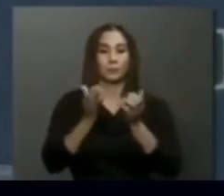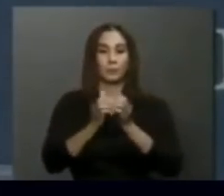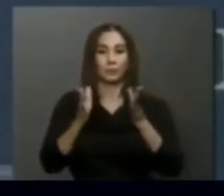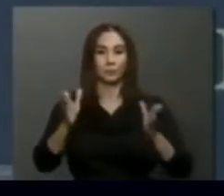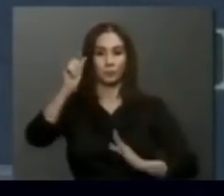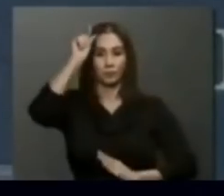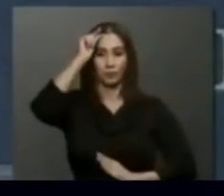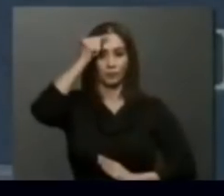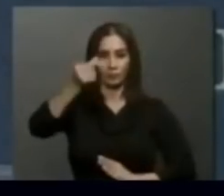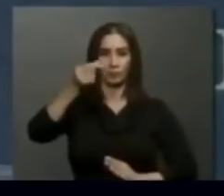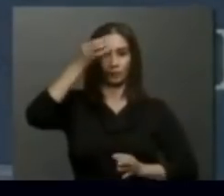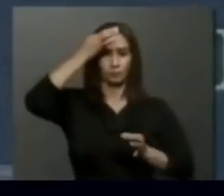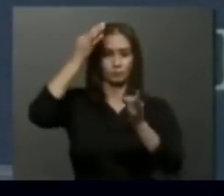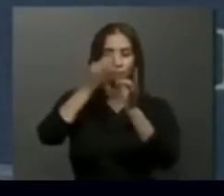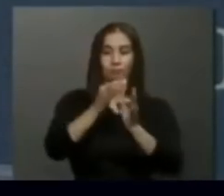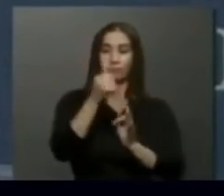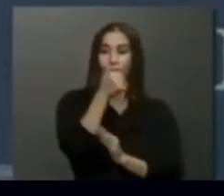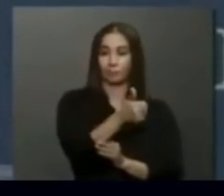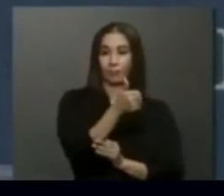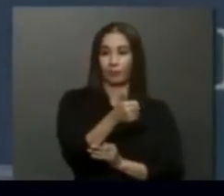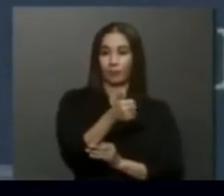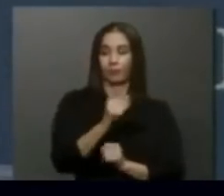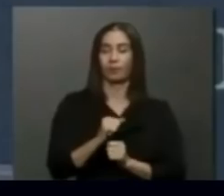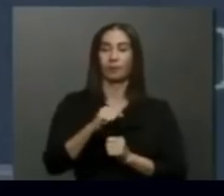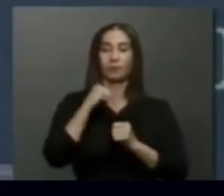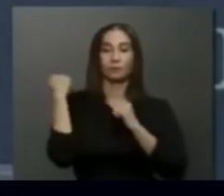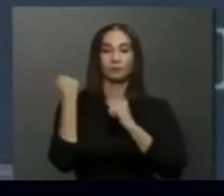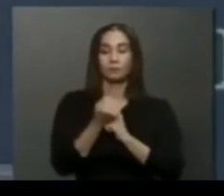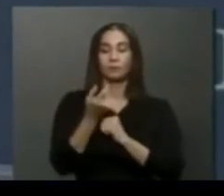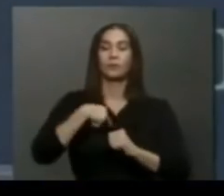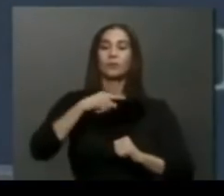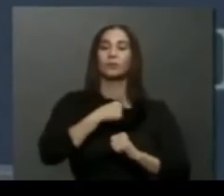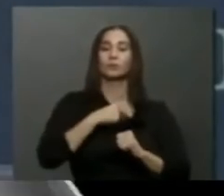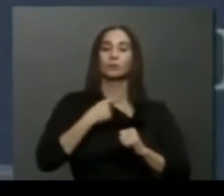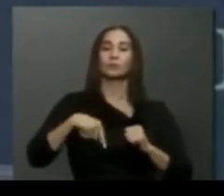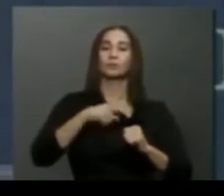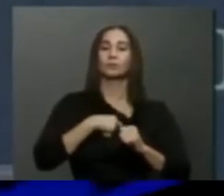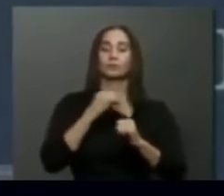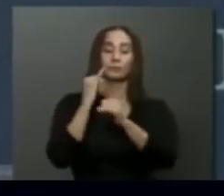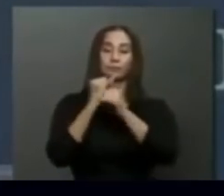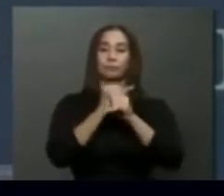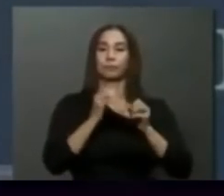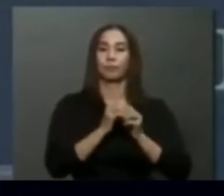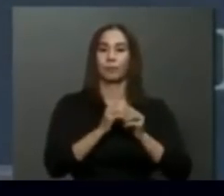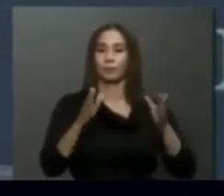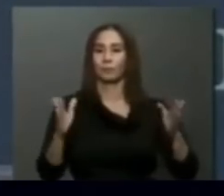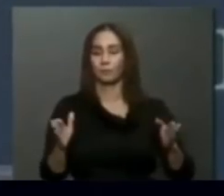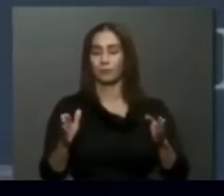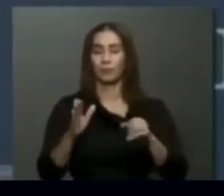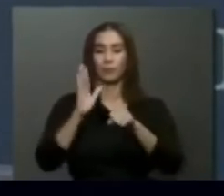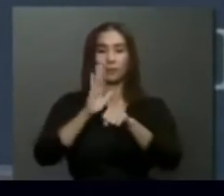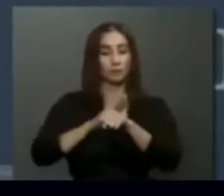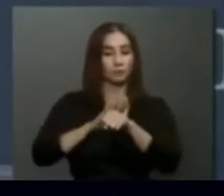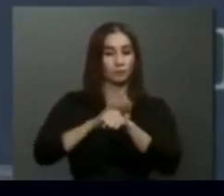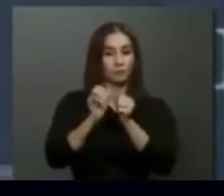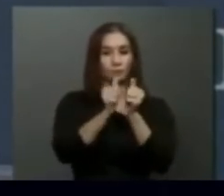del Estado, esa fe en sí mismo y en sus fortalezas. Y nosotros, como institución pública, estamos llamados